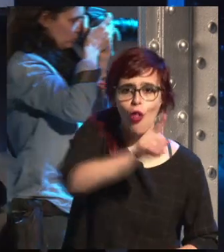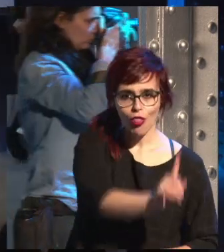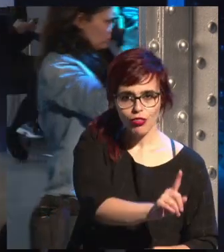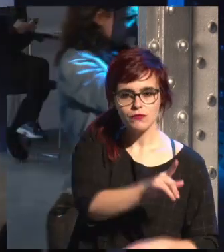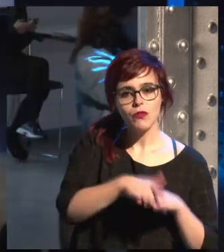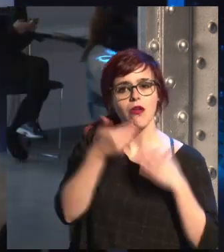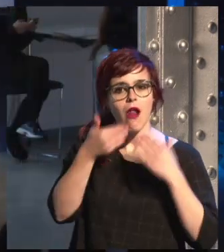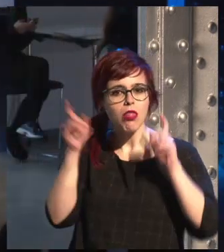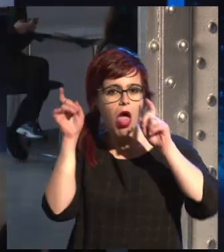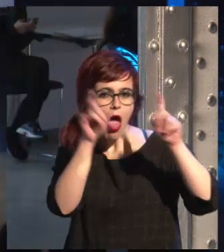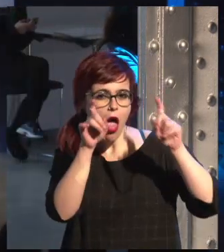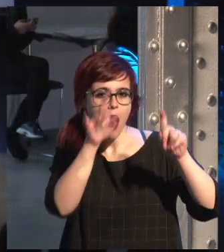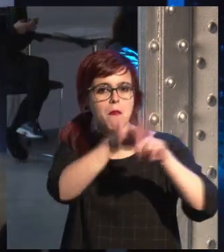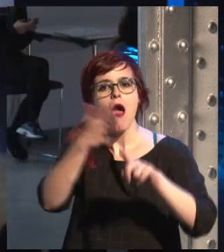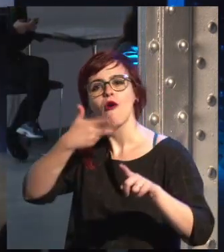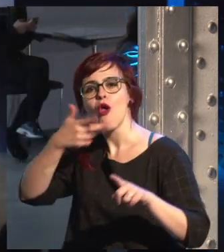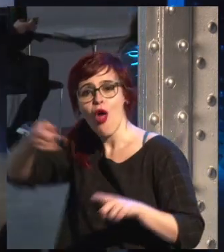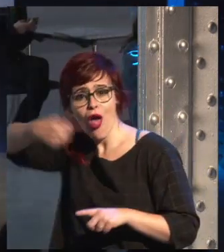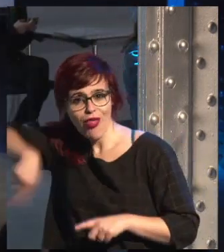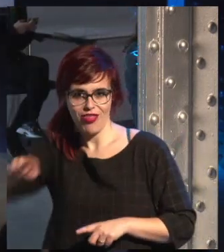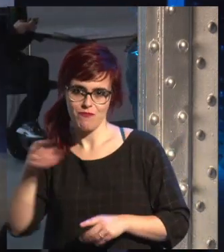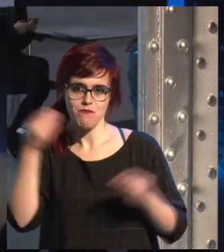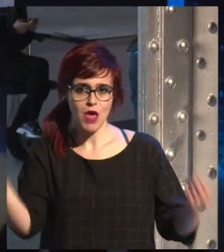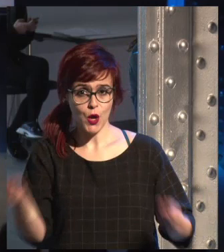Y para ello, a ver,